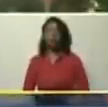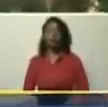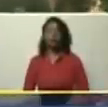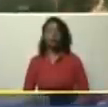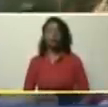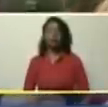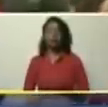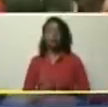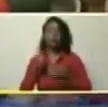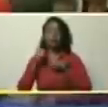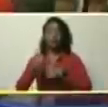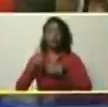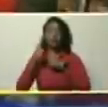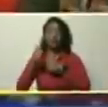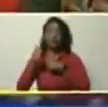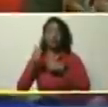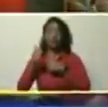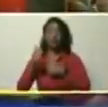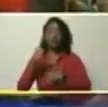Muy bien.